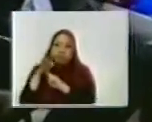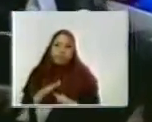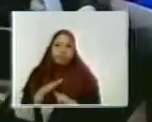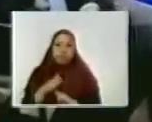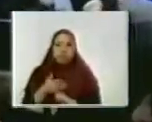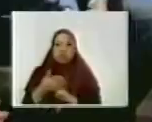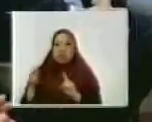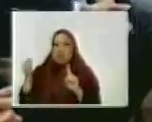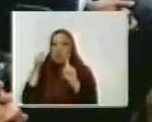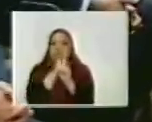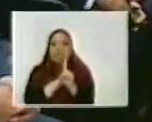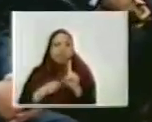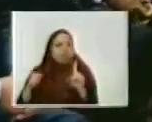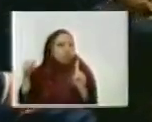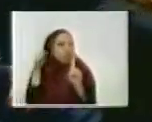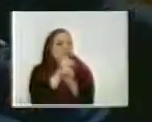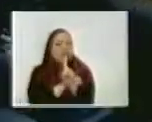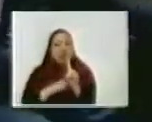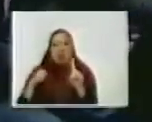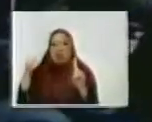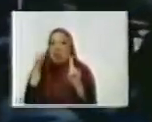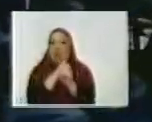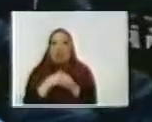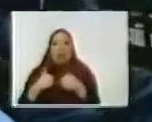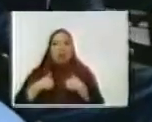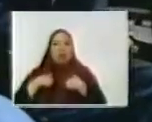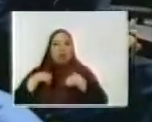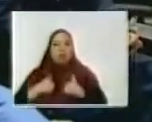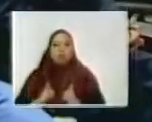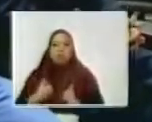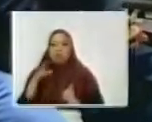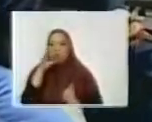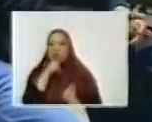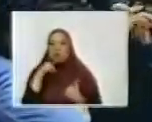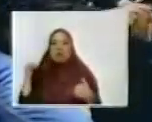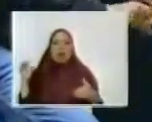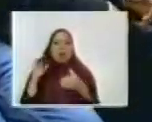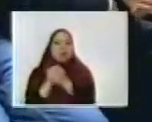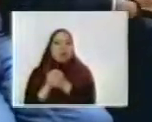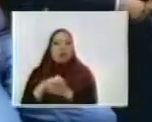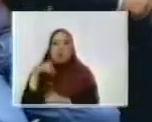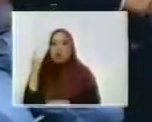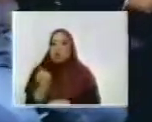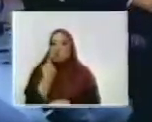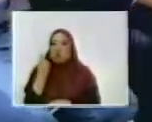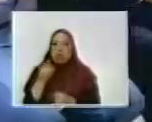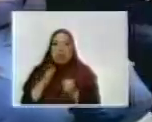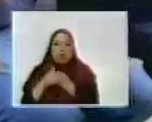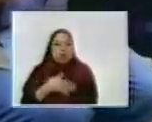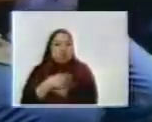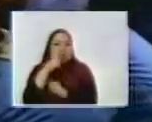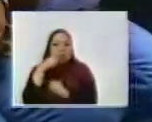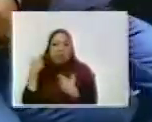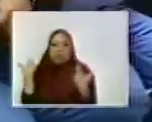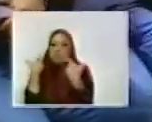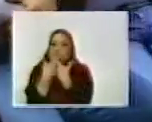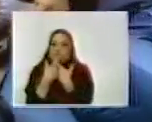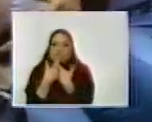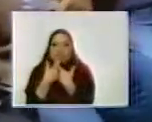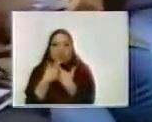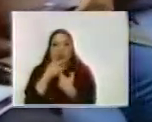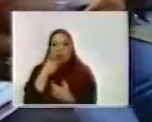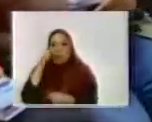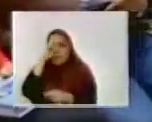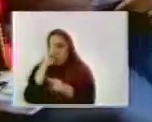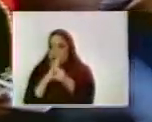nos ha tocado batallar incansablemente, y nuestra amistad no ha tenido ni una sombra, ni una grieta. Me